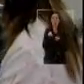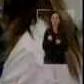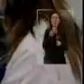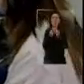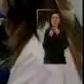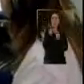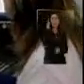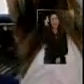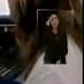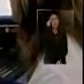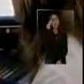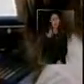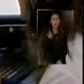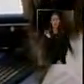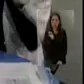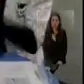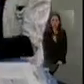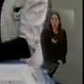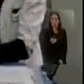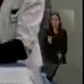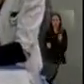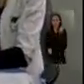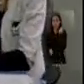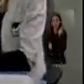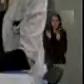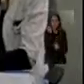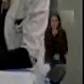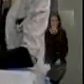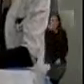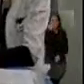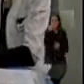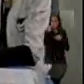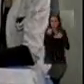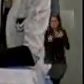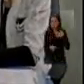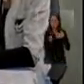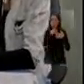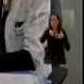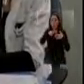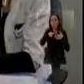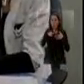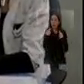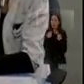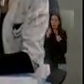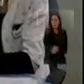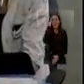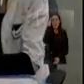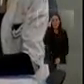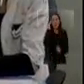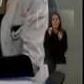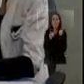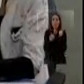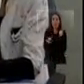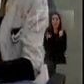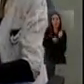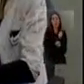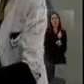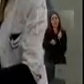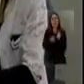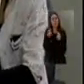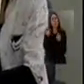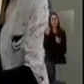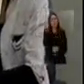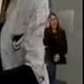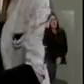un examen para la memoria. Ah, ya, ¿ya? Perfecto. Entonces, lo primero, le voy a decir 5 cosas y quiero que usted las intente memorizar. Primero las repite y después